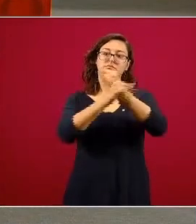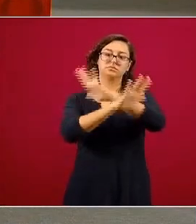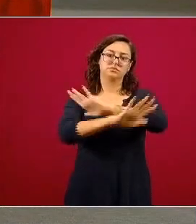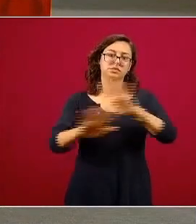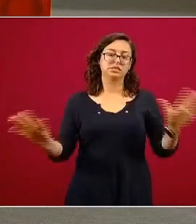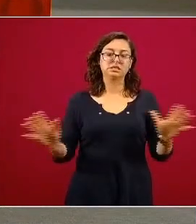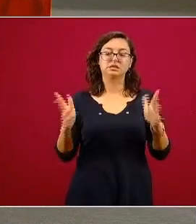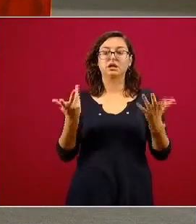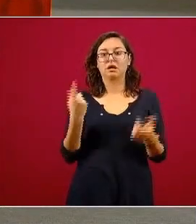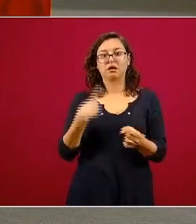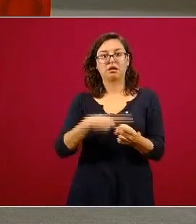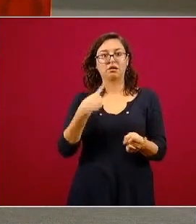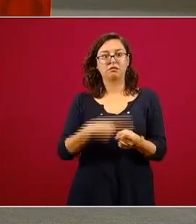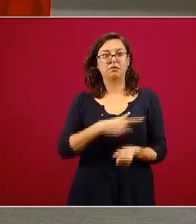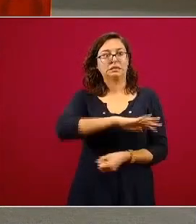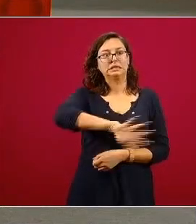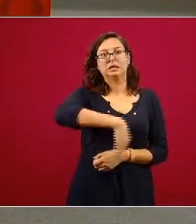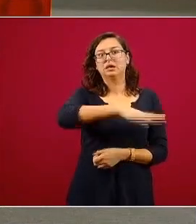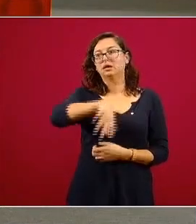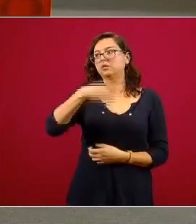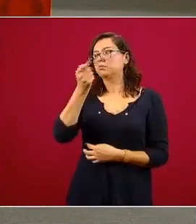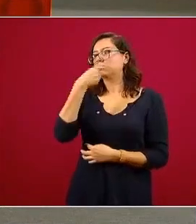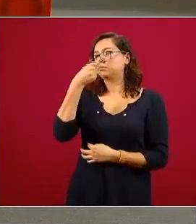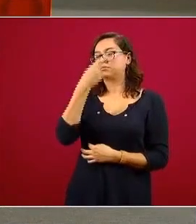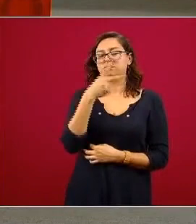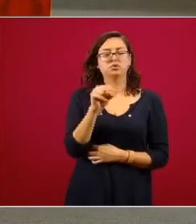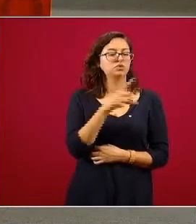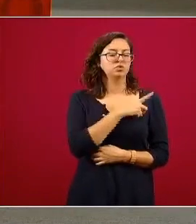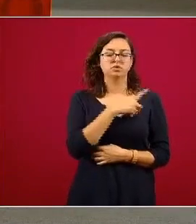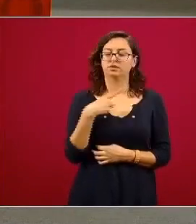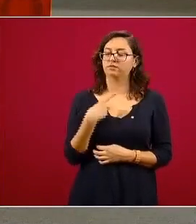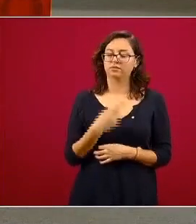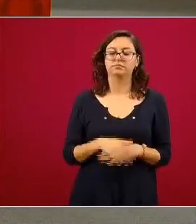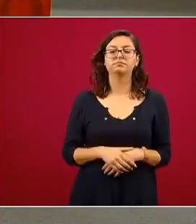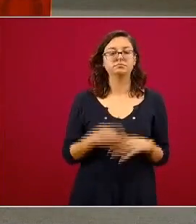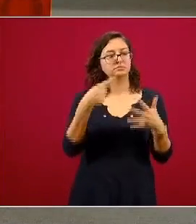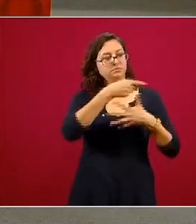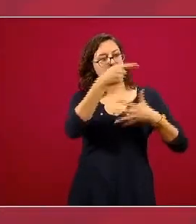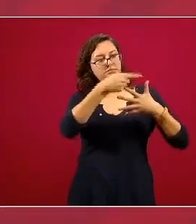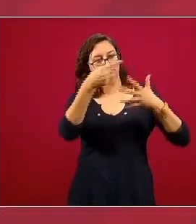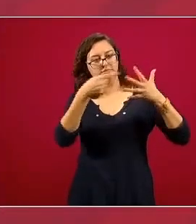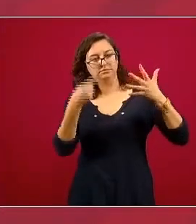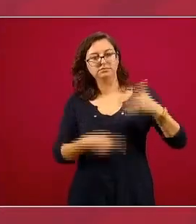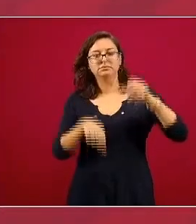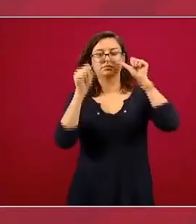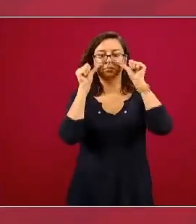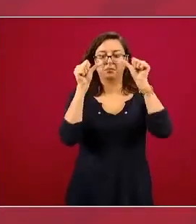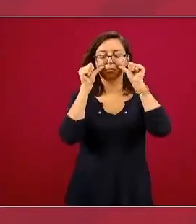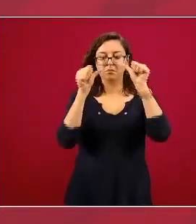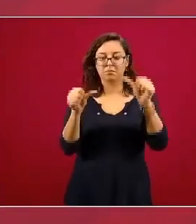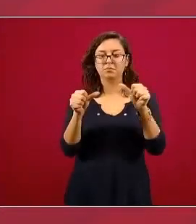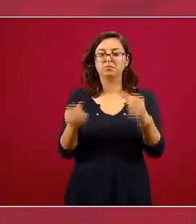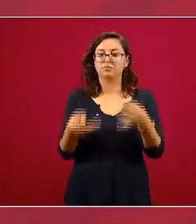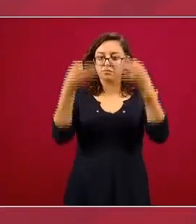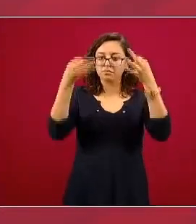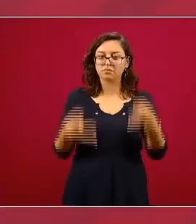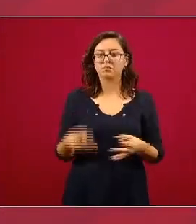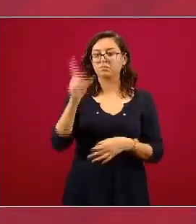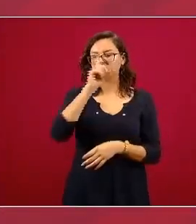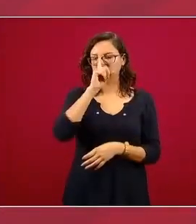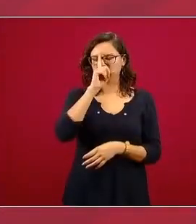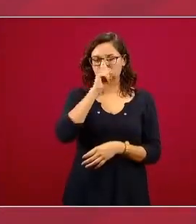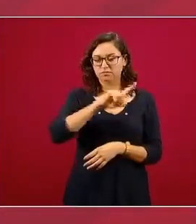finalmente, cuando enferma, puede tener este tipo de prescripciones. Entonces, estar muy atentos a las recomendaciones oficiales, que, por